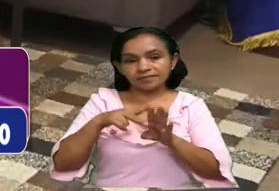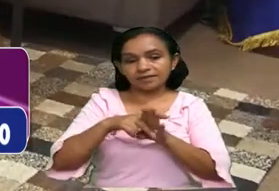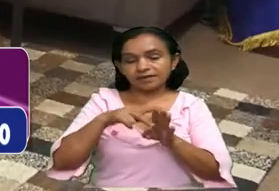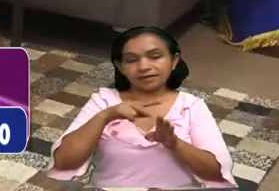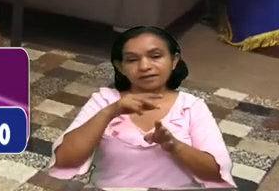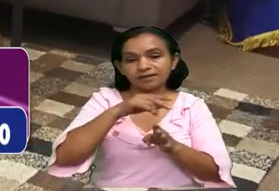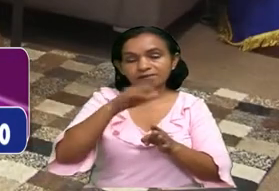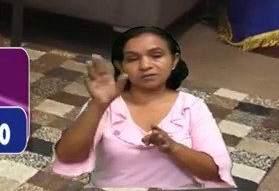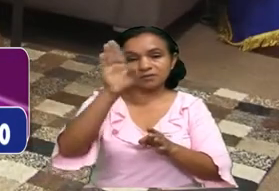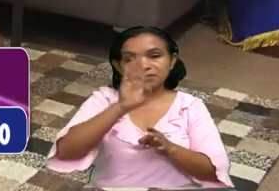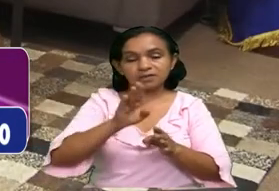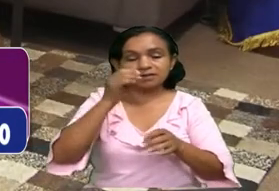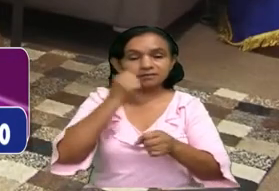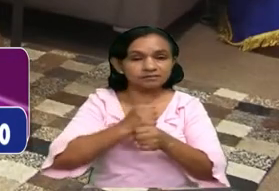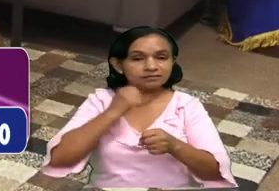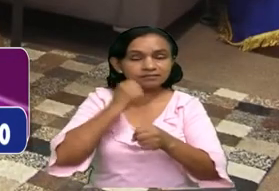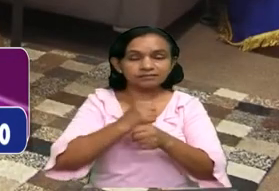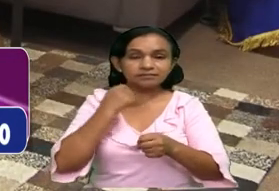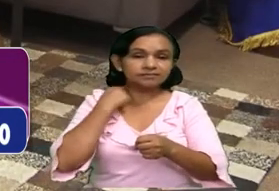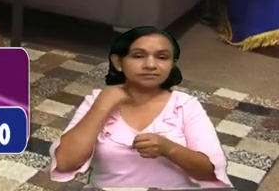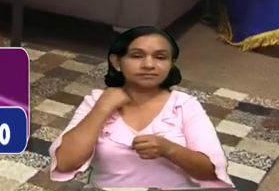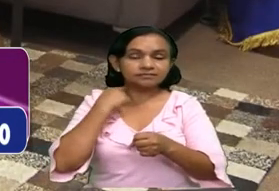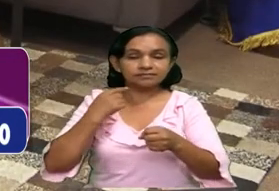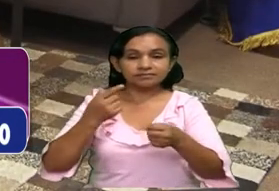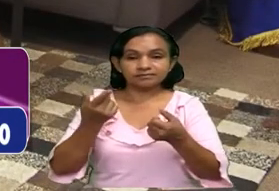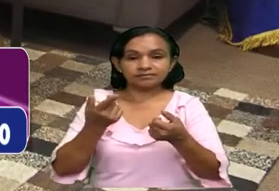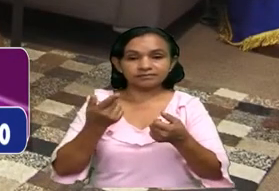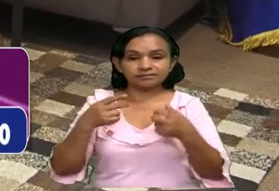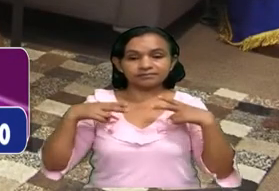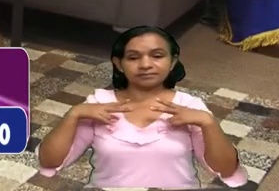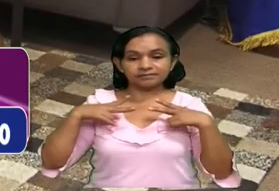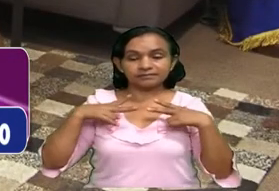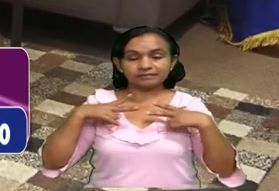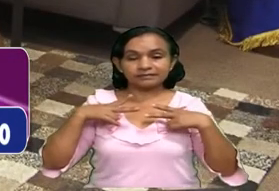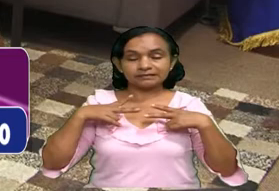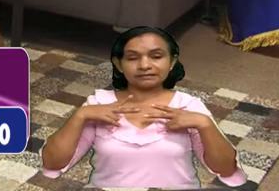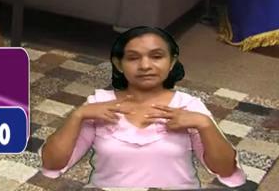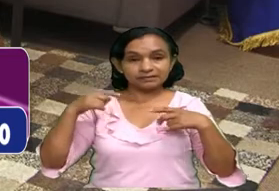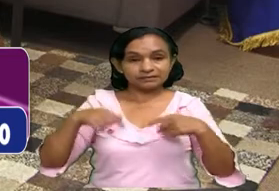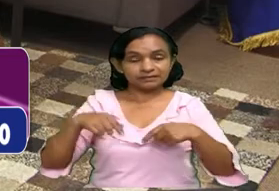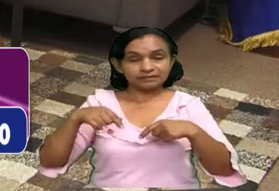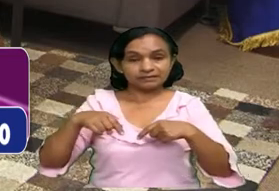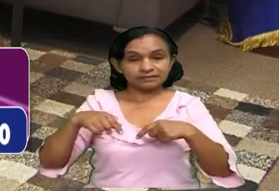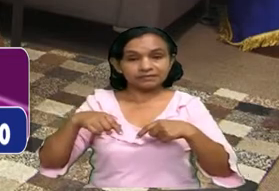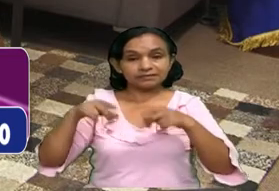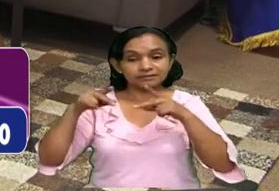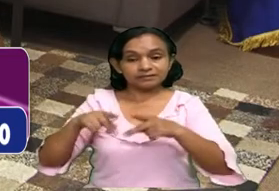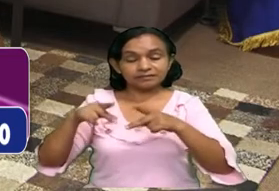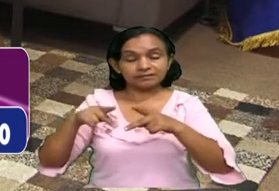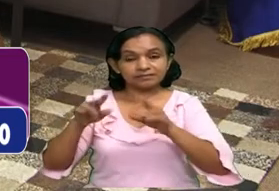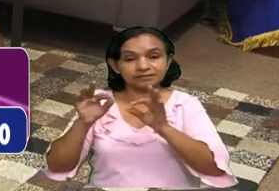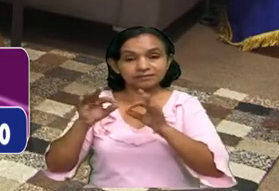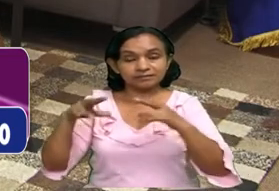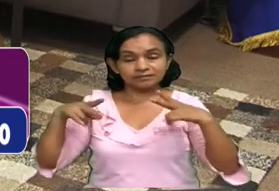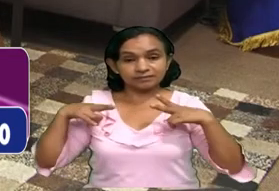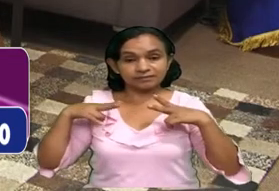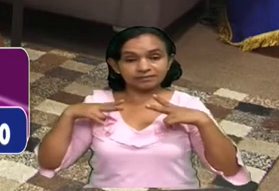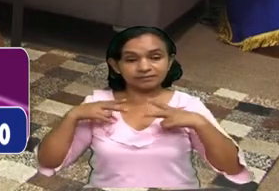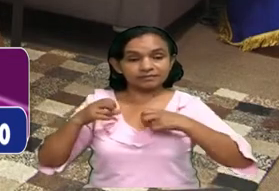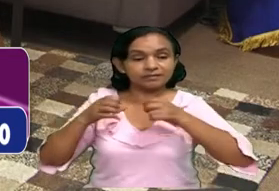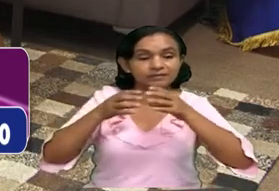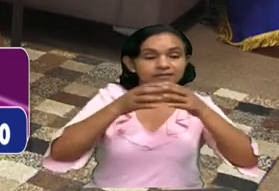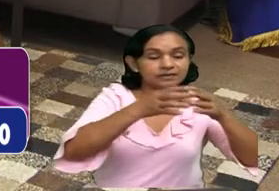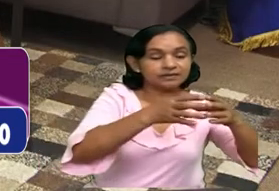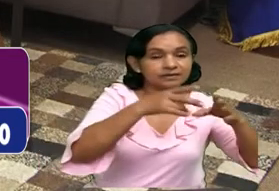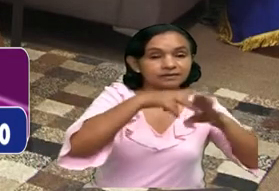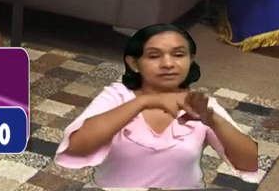son para trabajar la familia. Las vacaciones, exactamente lo que vos decís, las vacaciones de las familias, de los ganaderos, es en la